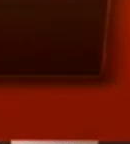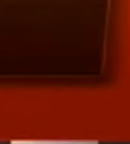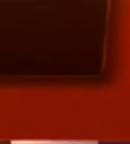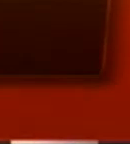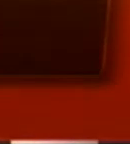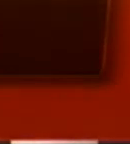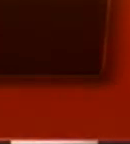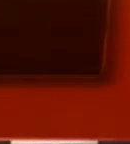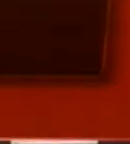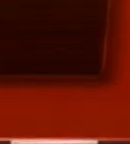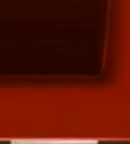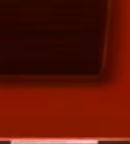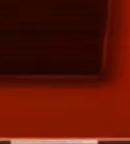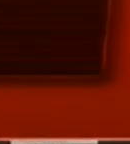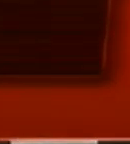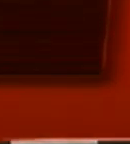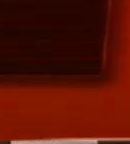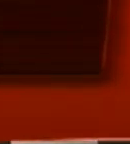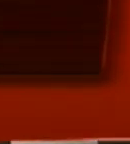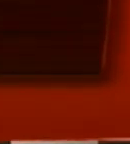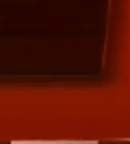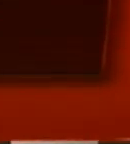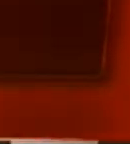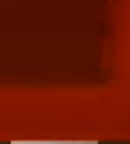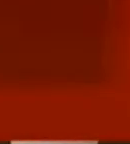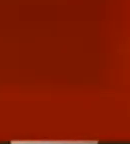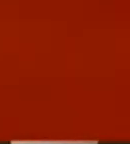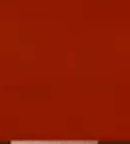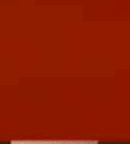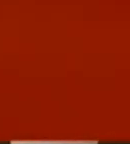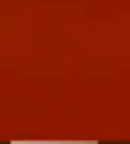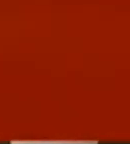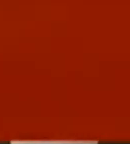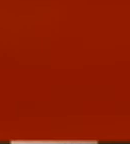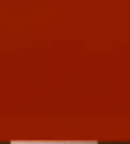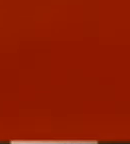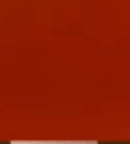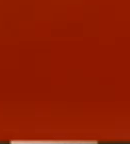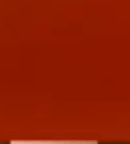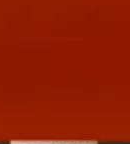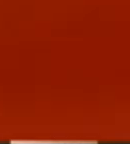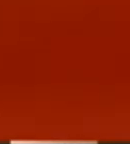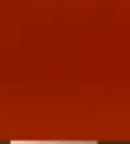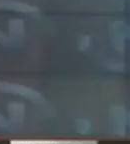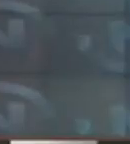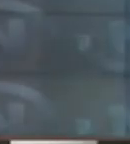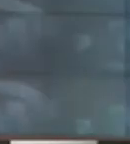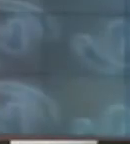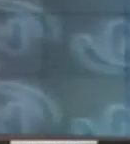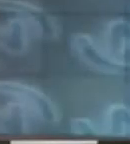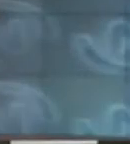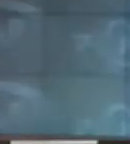pueblos. Estamos seguros que otro mundo es posible. Caracas, 28 de junio de 2015. Cambiamos de